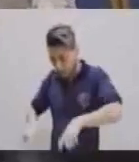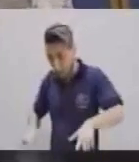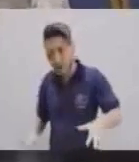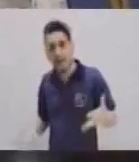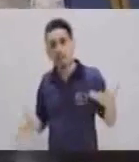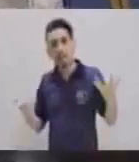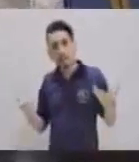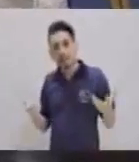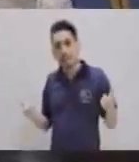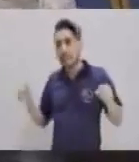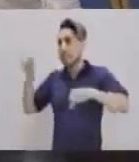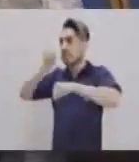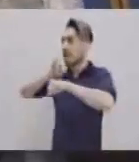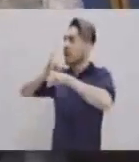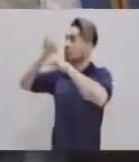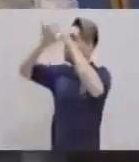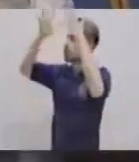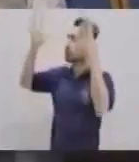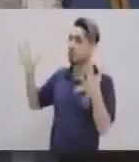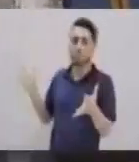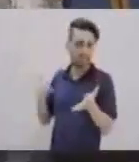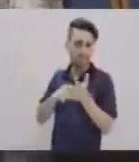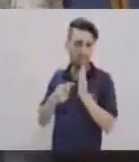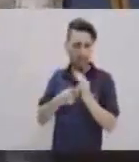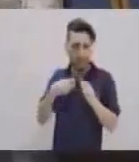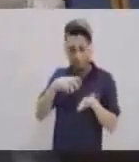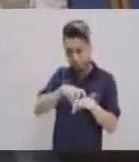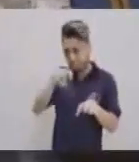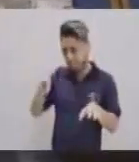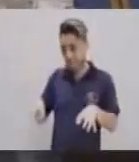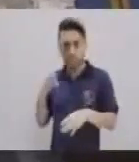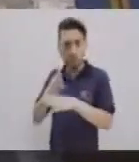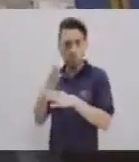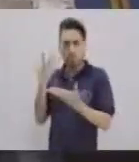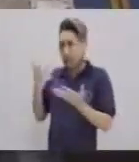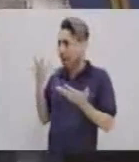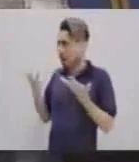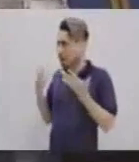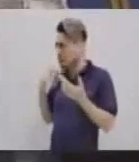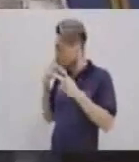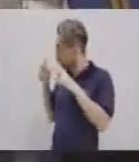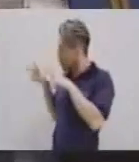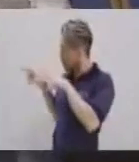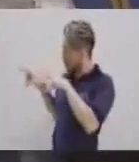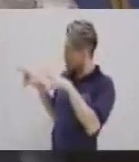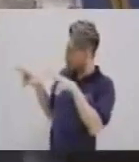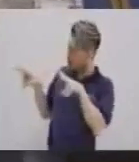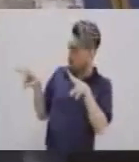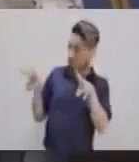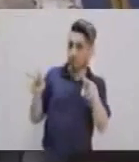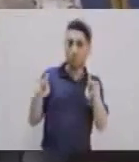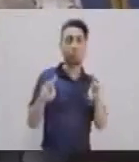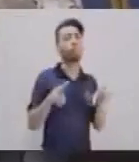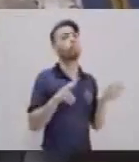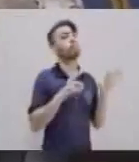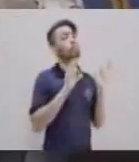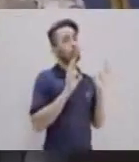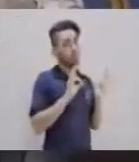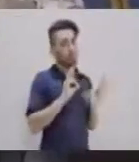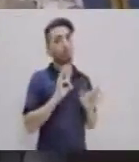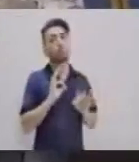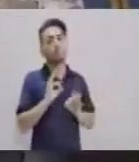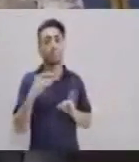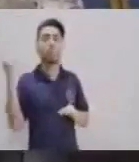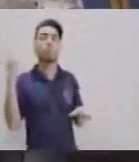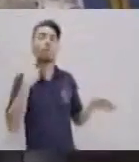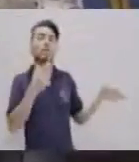catedral, o sea, como que entra el contexto de cuando esa persona se bajó del bus y observa el panorama que lo rodea. Pues muy bien, y lo que